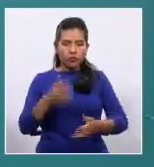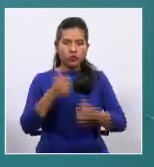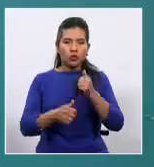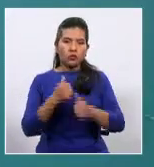la tasa